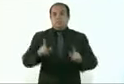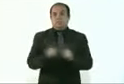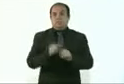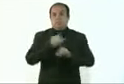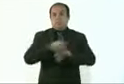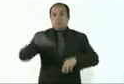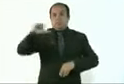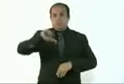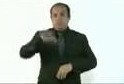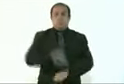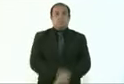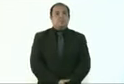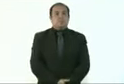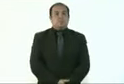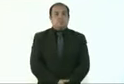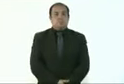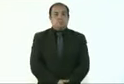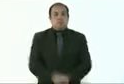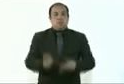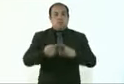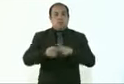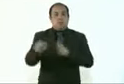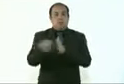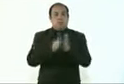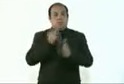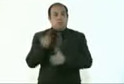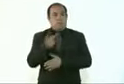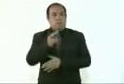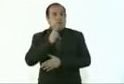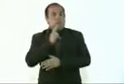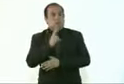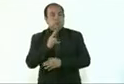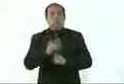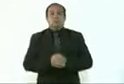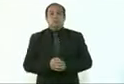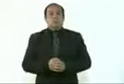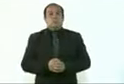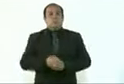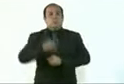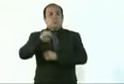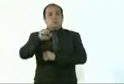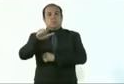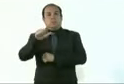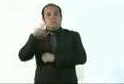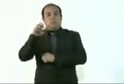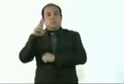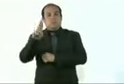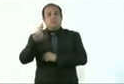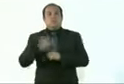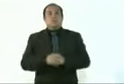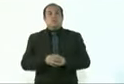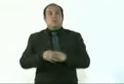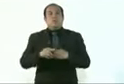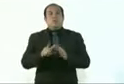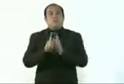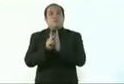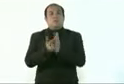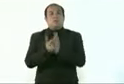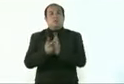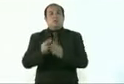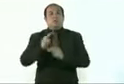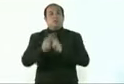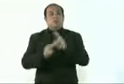del día de hoy. Iniciamos sesión de preguntas y respuestas con Salvador Corona del Universal.